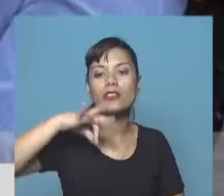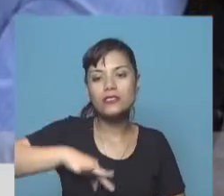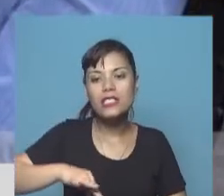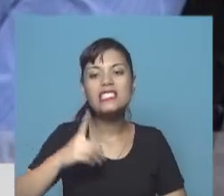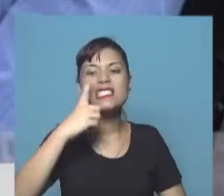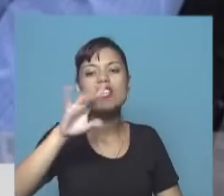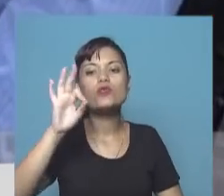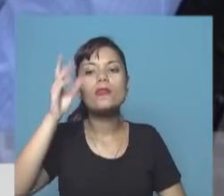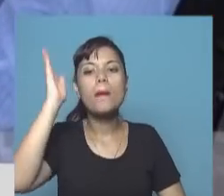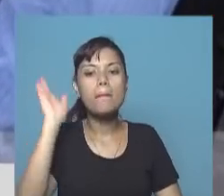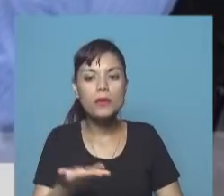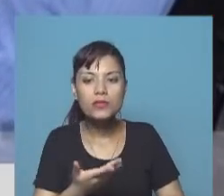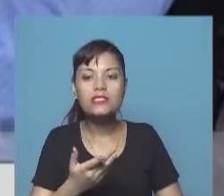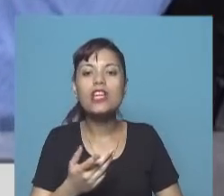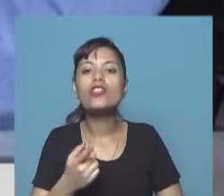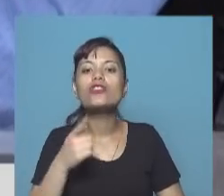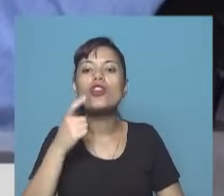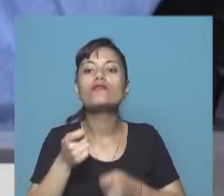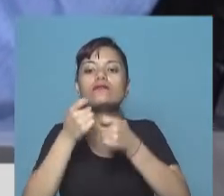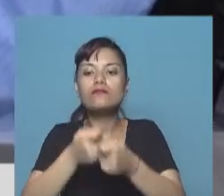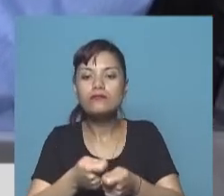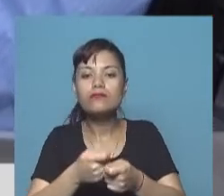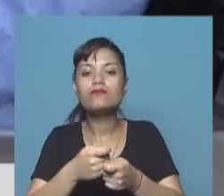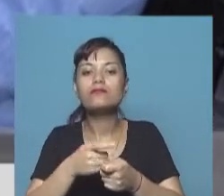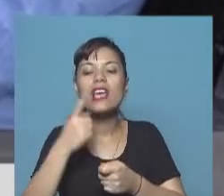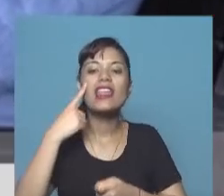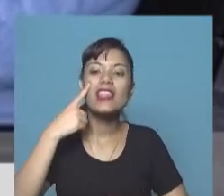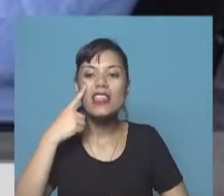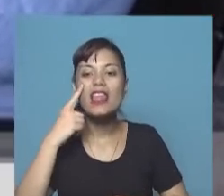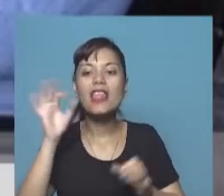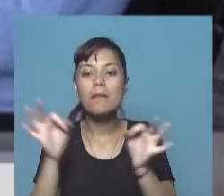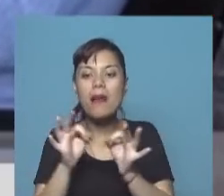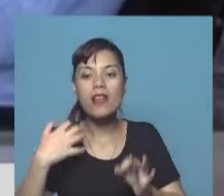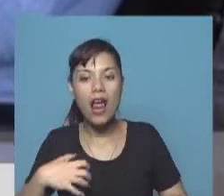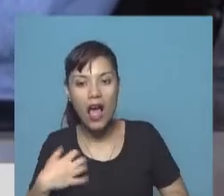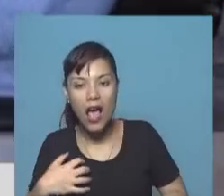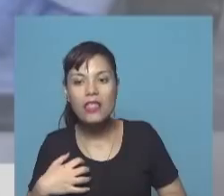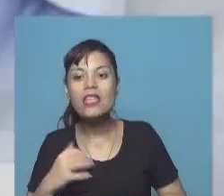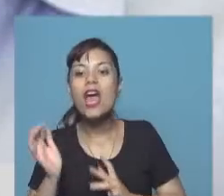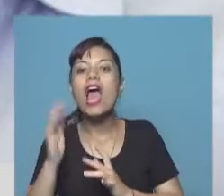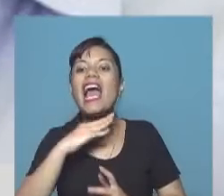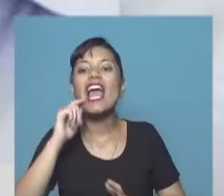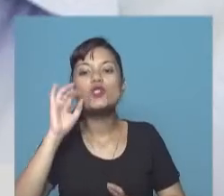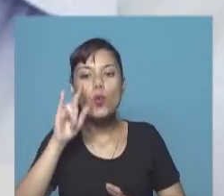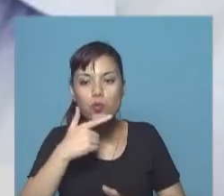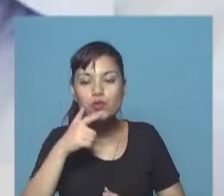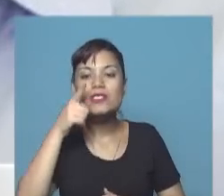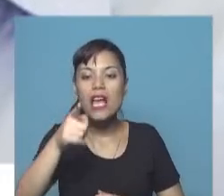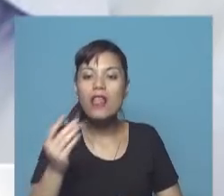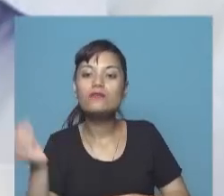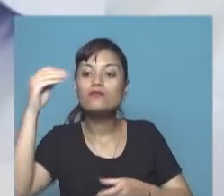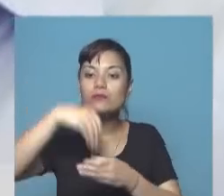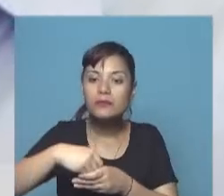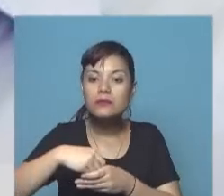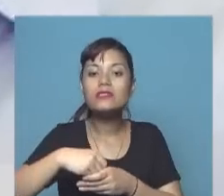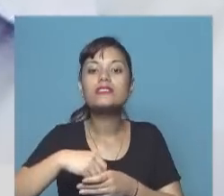de 150% que se otorgó el saliente intendente de Malvinas Argentinas, Jesús Cariglino. El incremento de